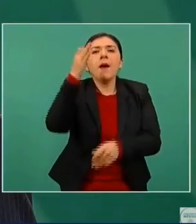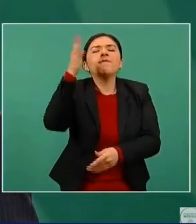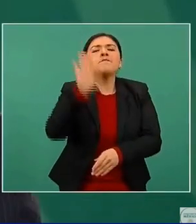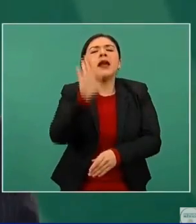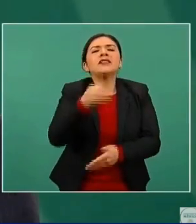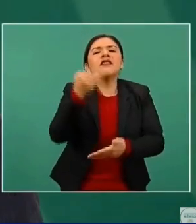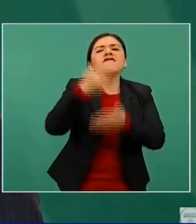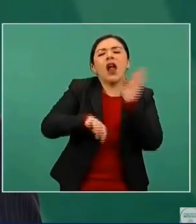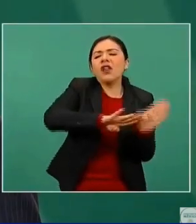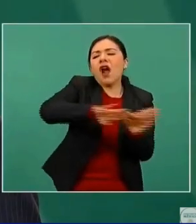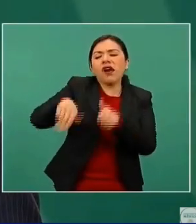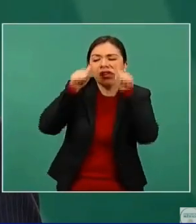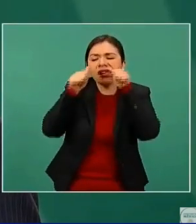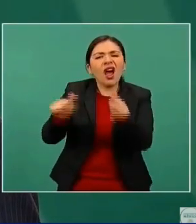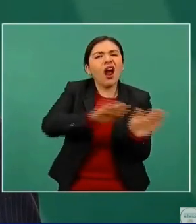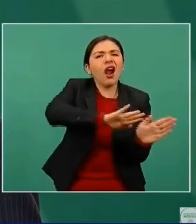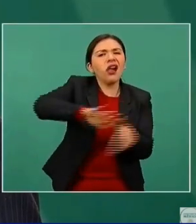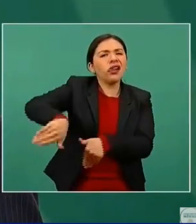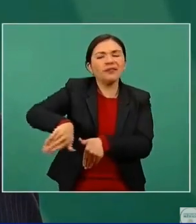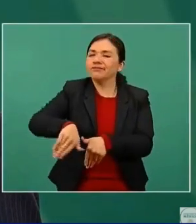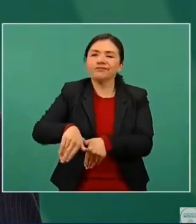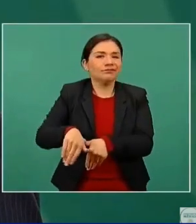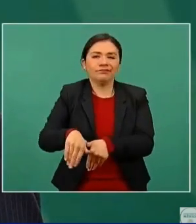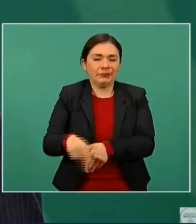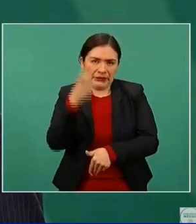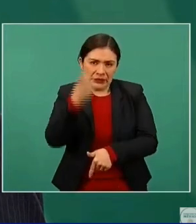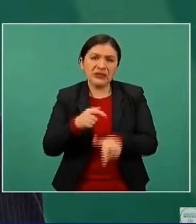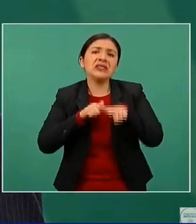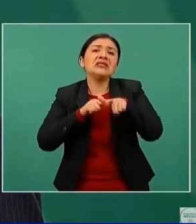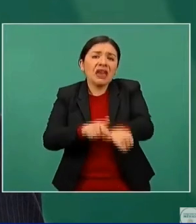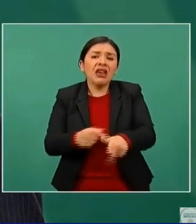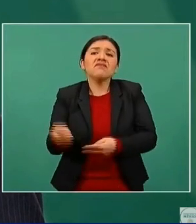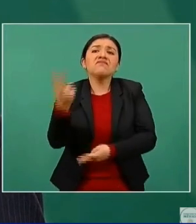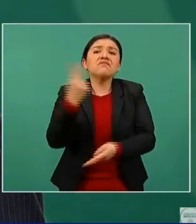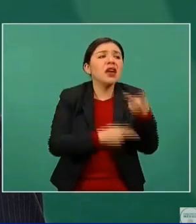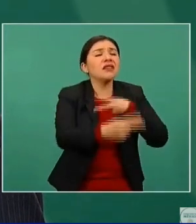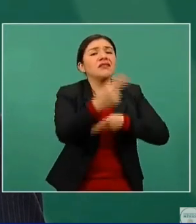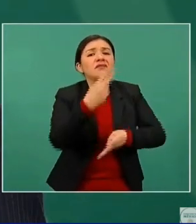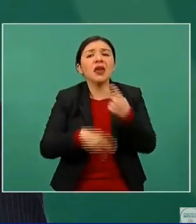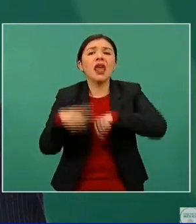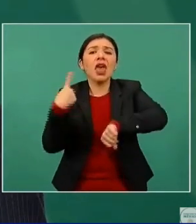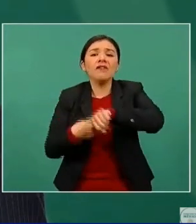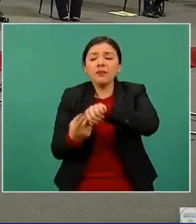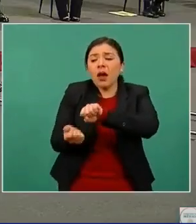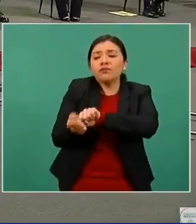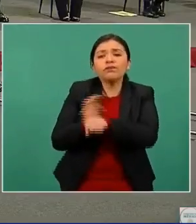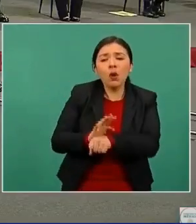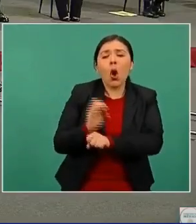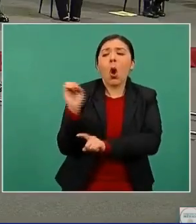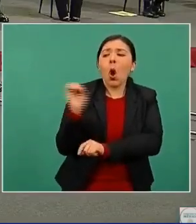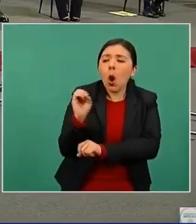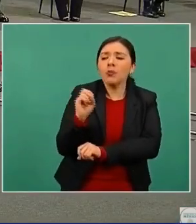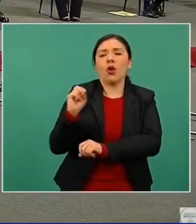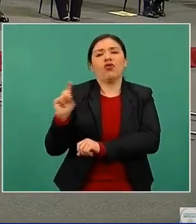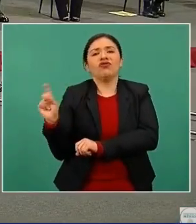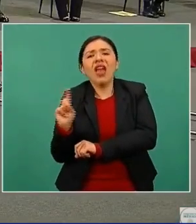casos de Ómicron, como siguen apareciendo casos de Delta, en la medida en que la epidemia siga activa. Mientras siga activa en cualquier